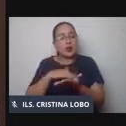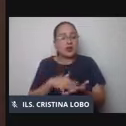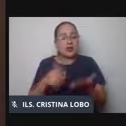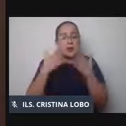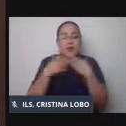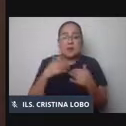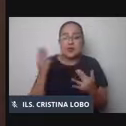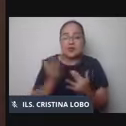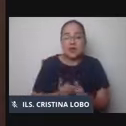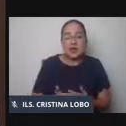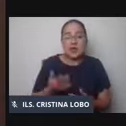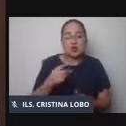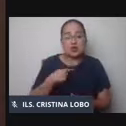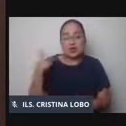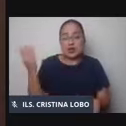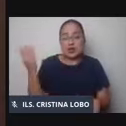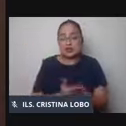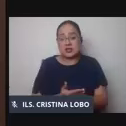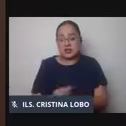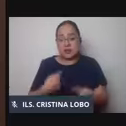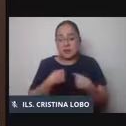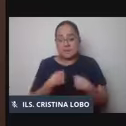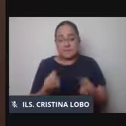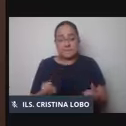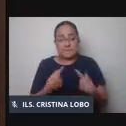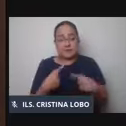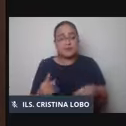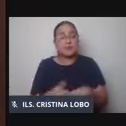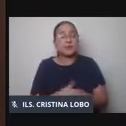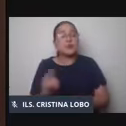repito, no me castigo, me castigo por